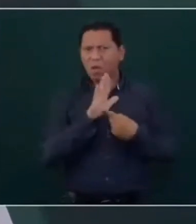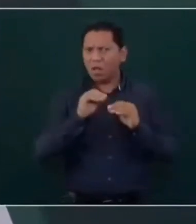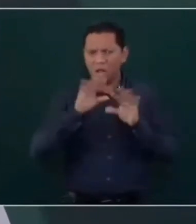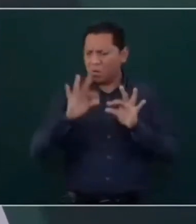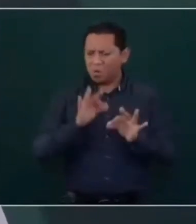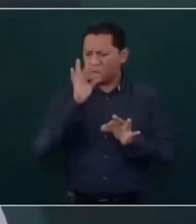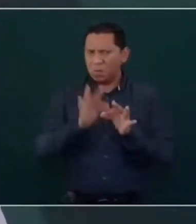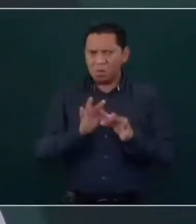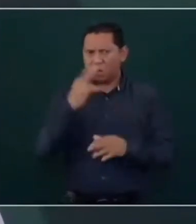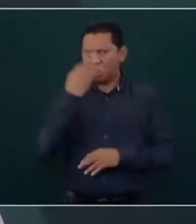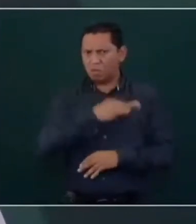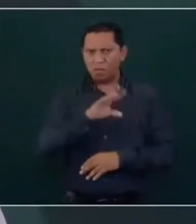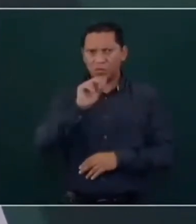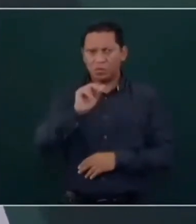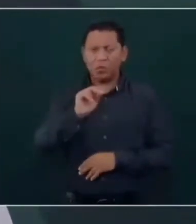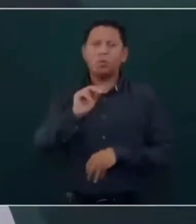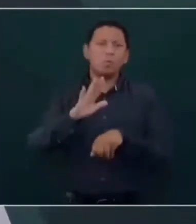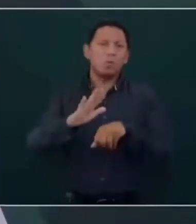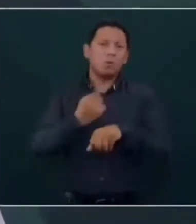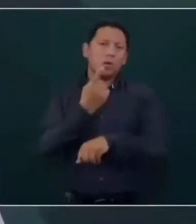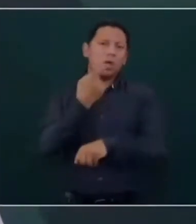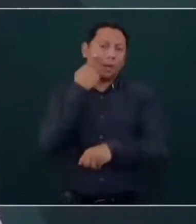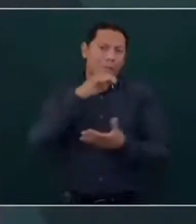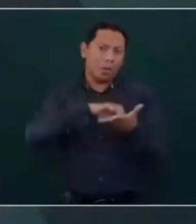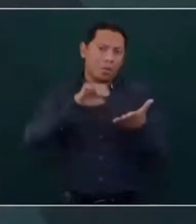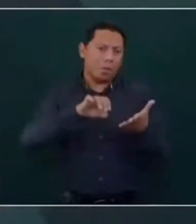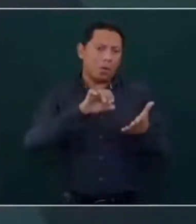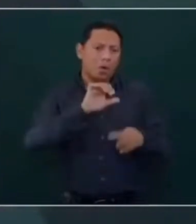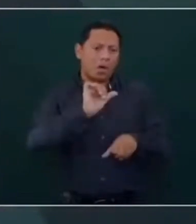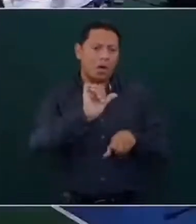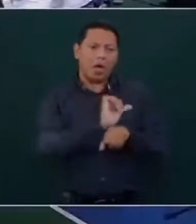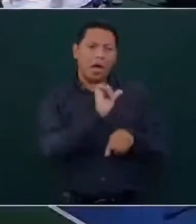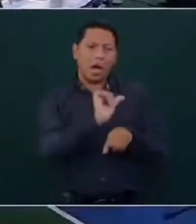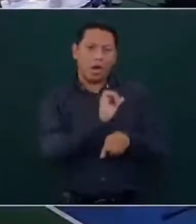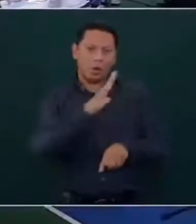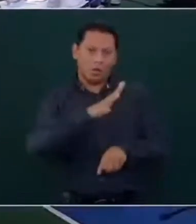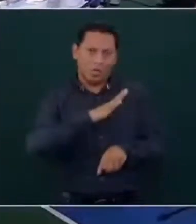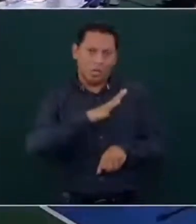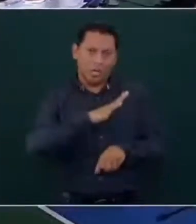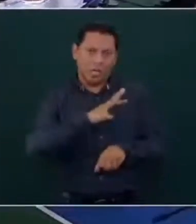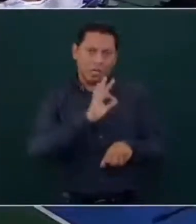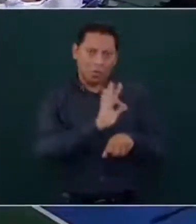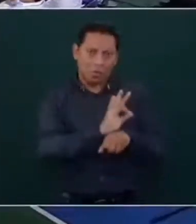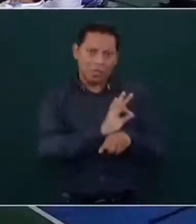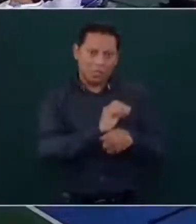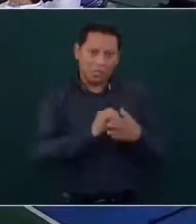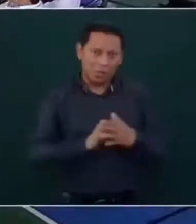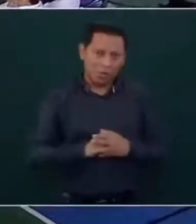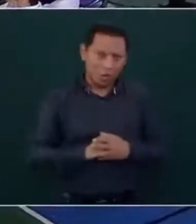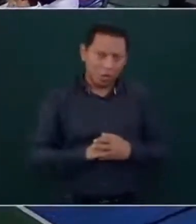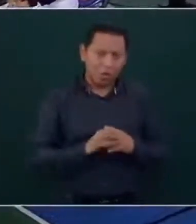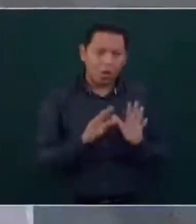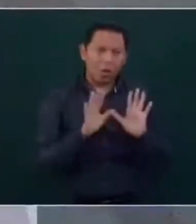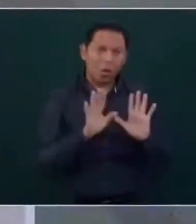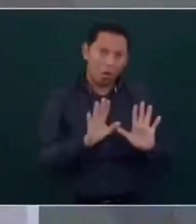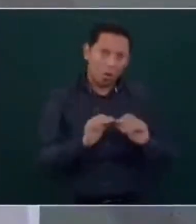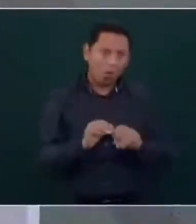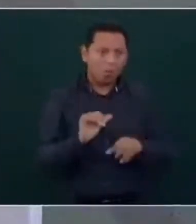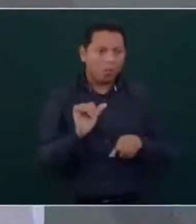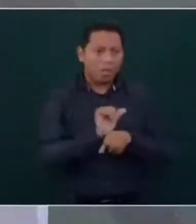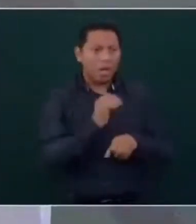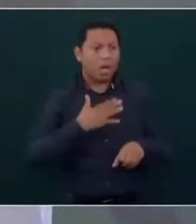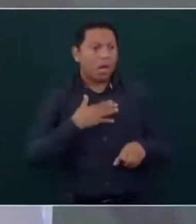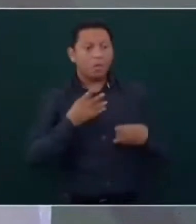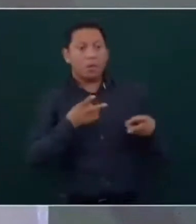porque o está asegurado el vehículo o al que le robaron el vehículo va y lo denuncia